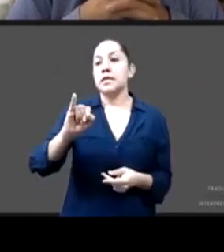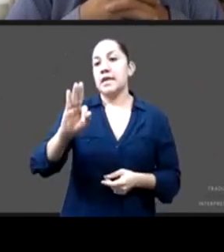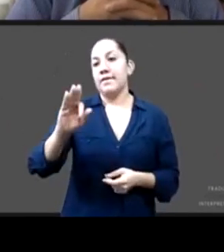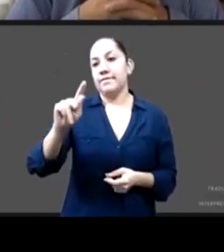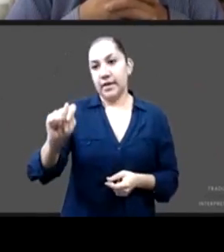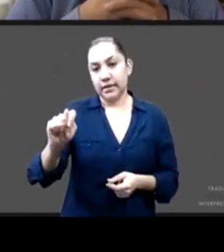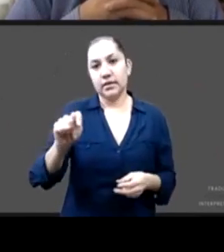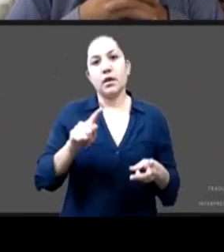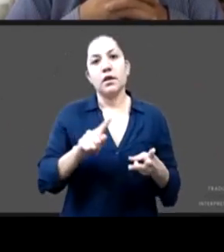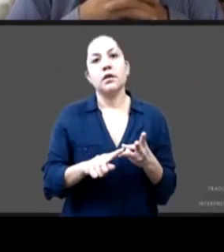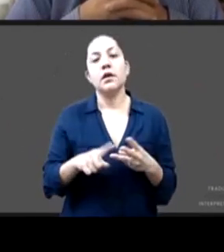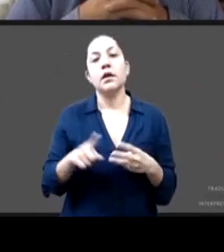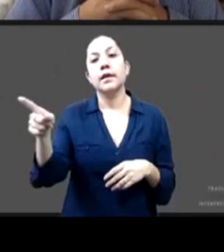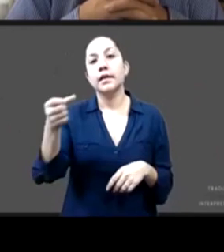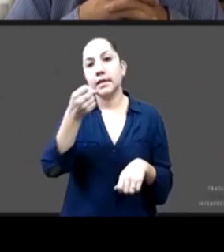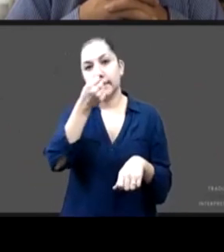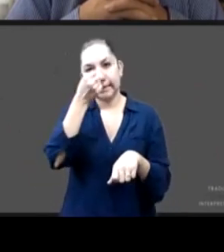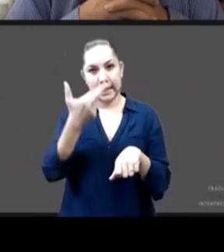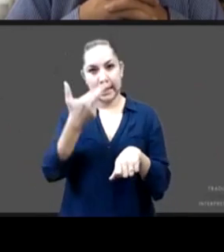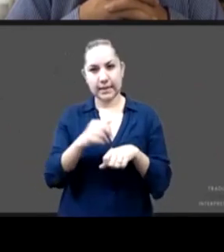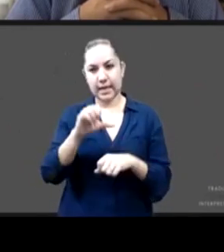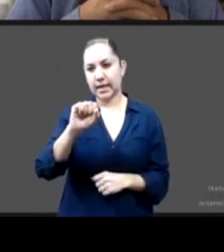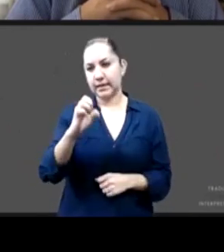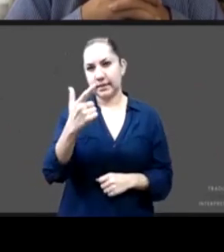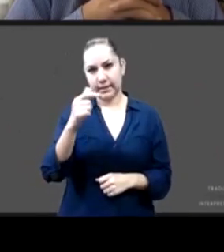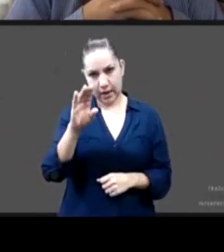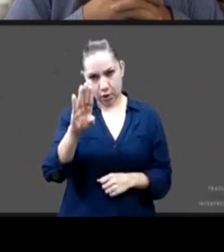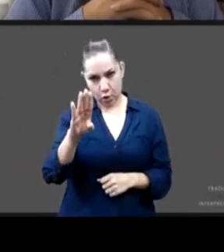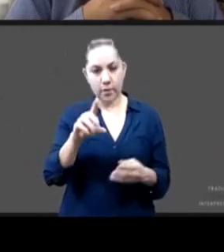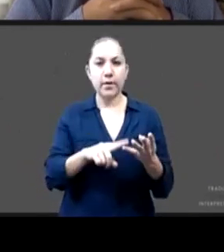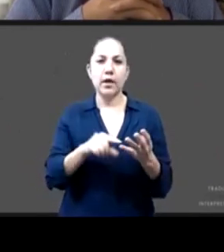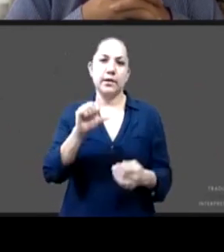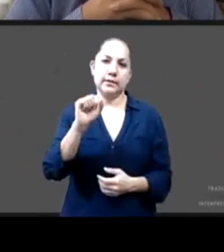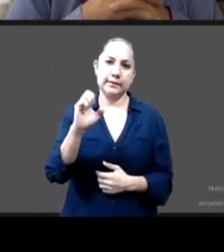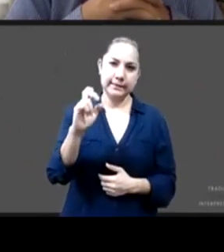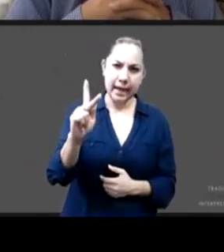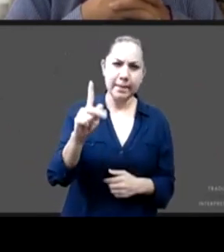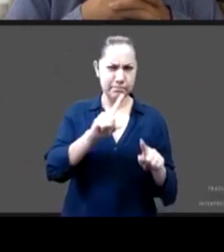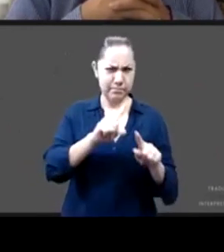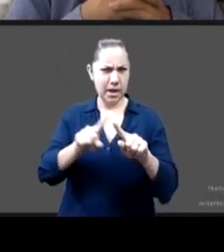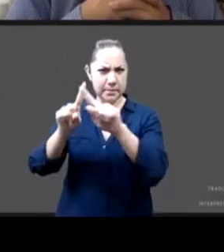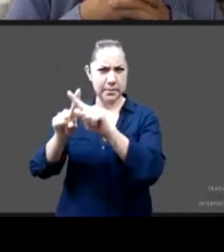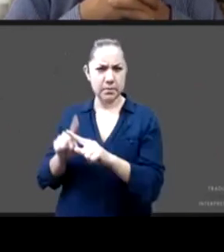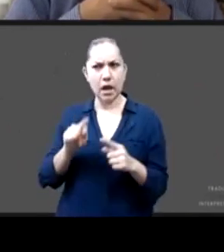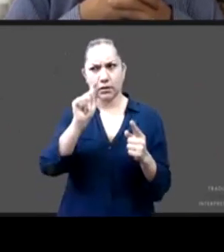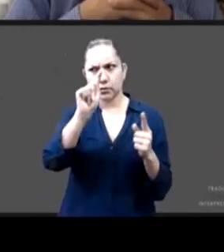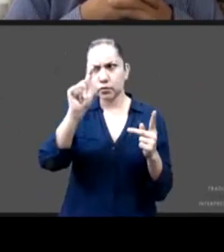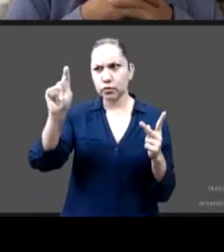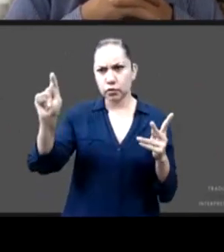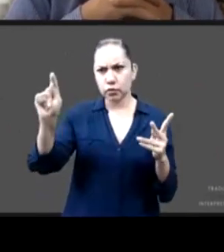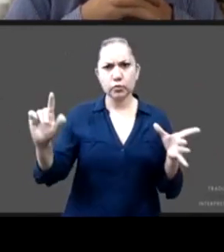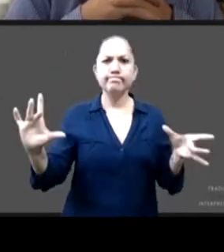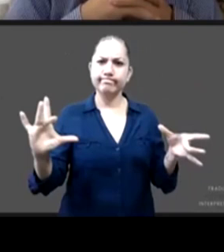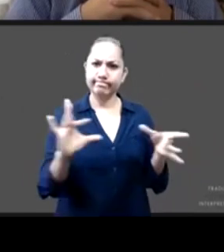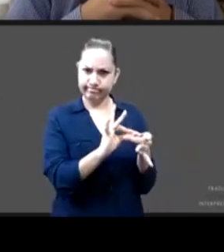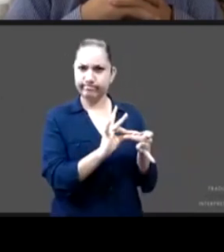Secretaría de Gobernación, a la Secretaría de Educación, etc. Creo que una de las cuestiones que van a salir